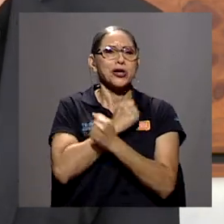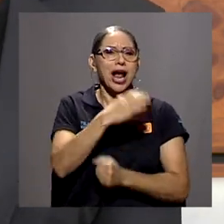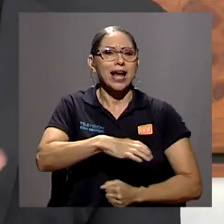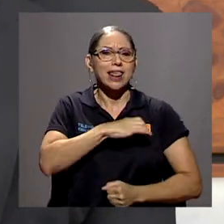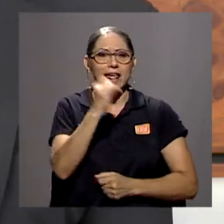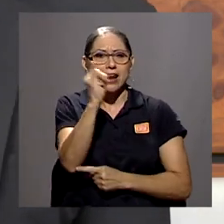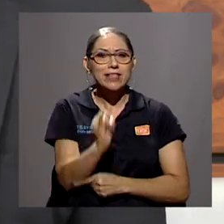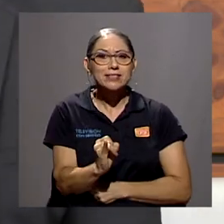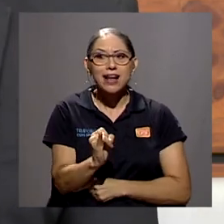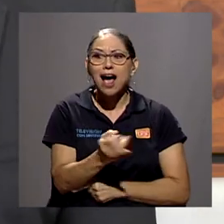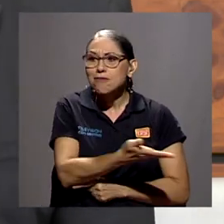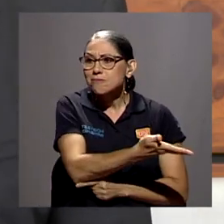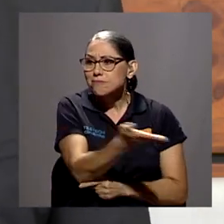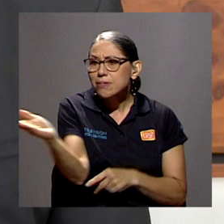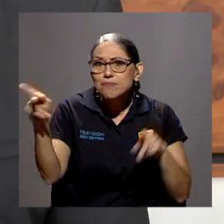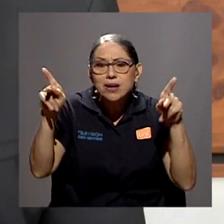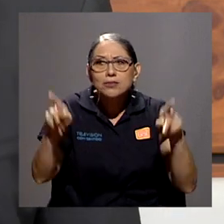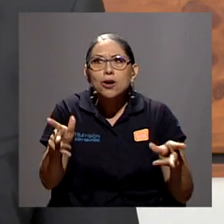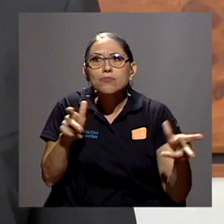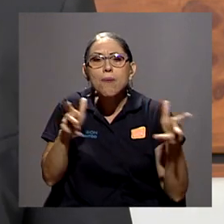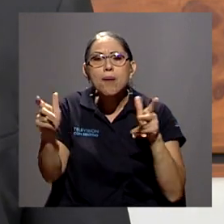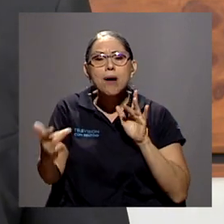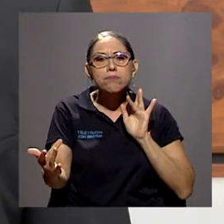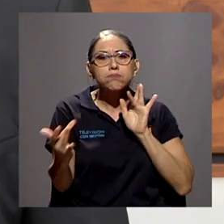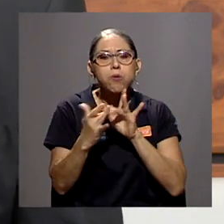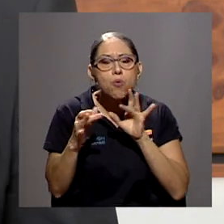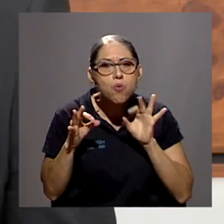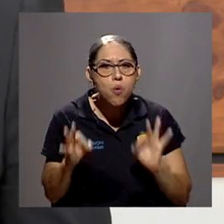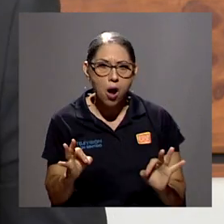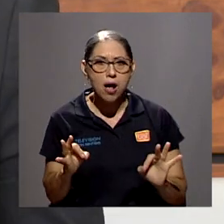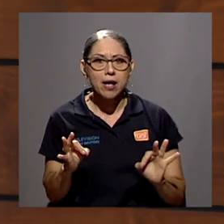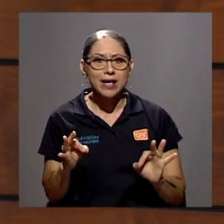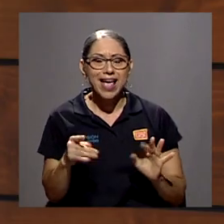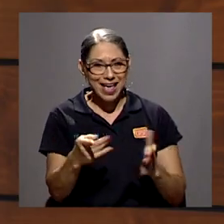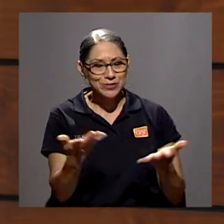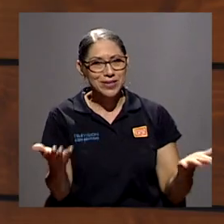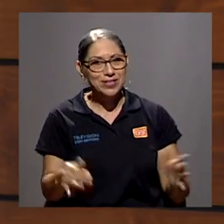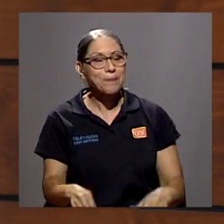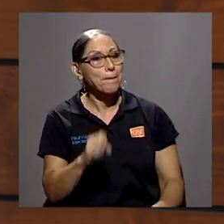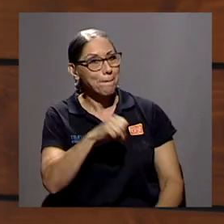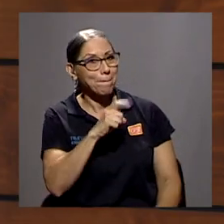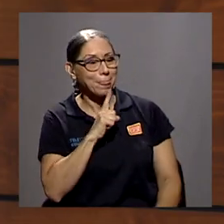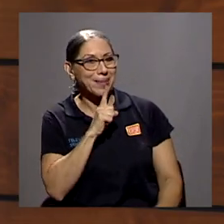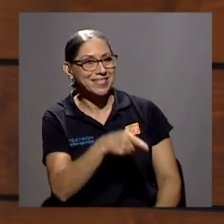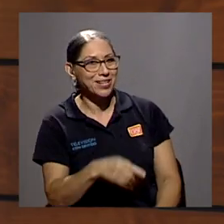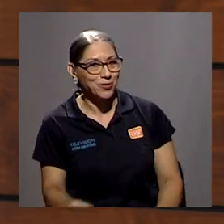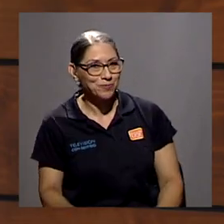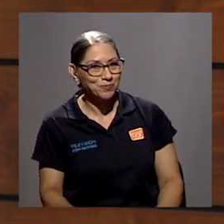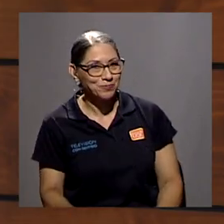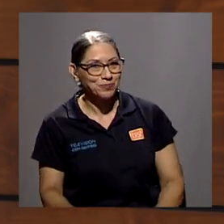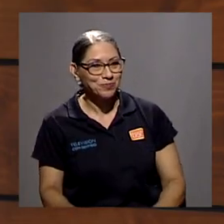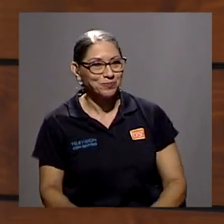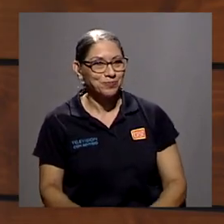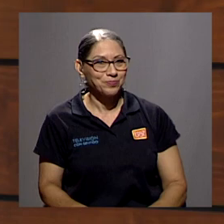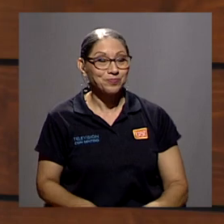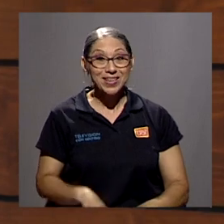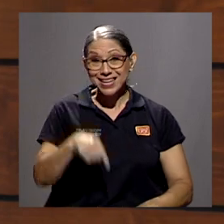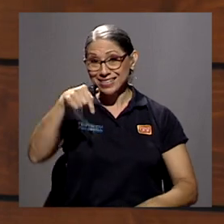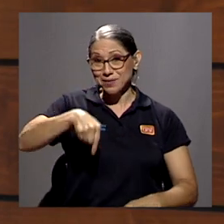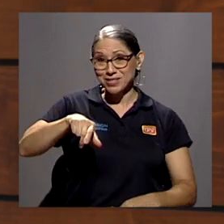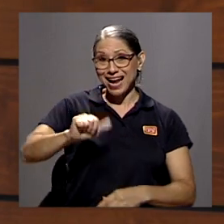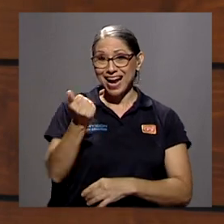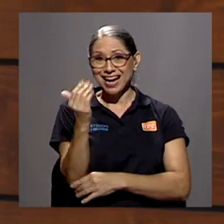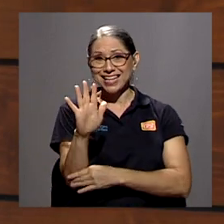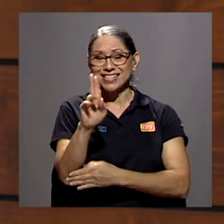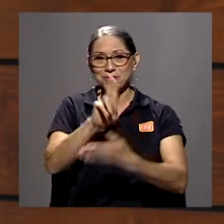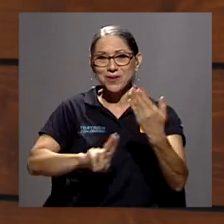el público inmediatamente entra en contacto eso es cierto estamos acá en canal